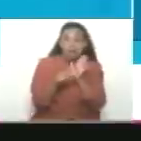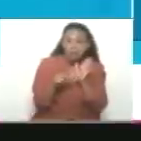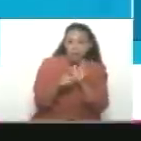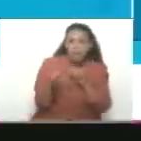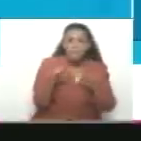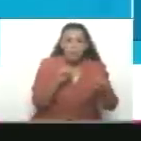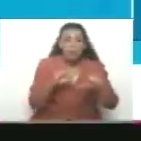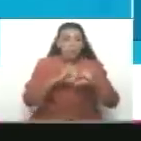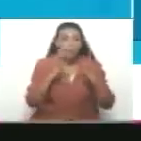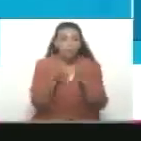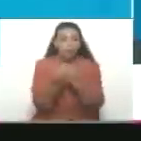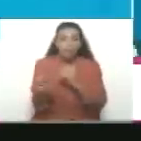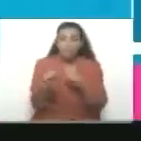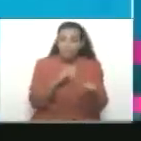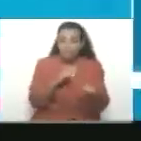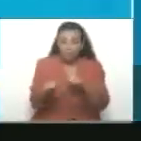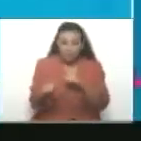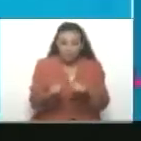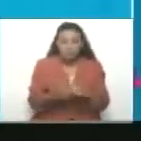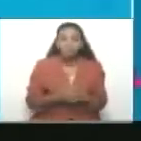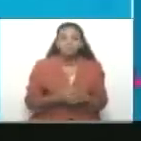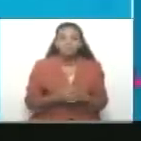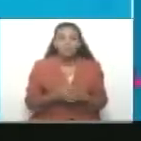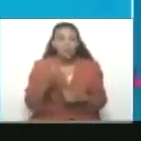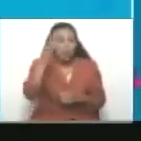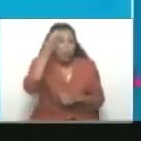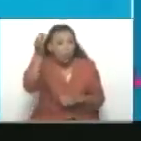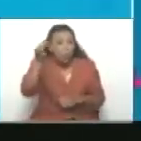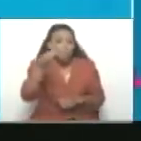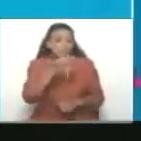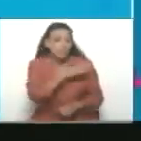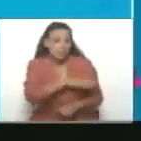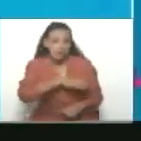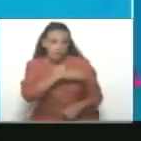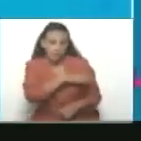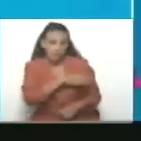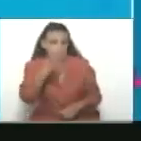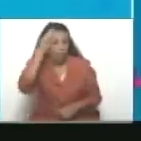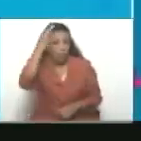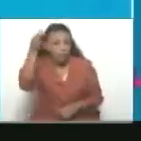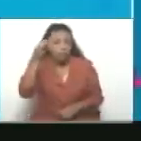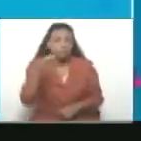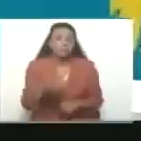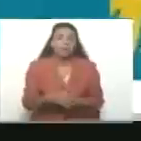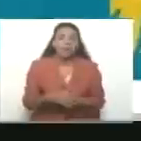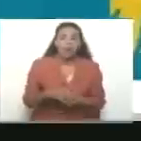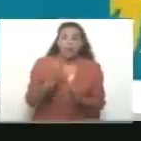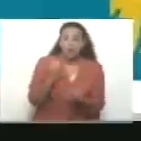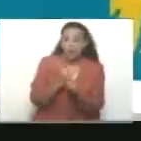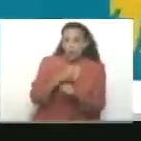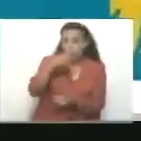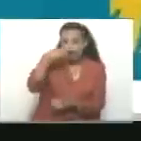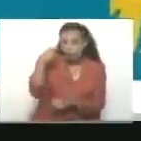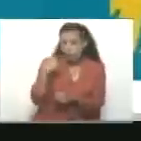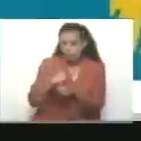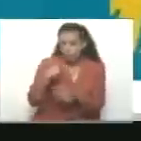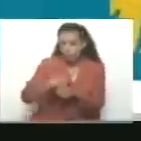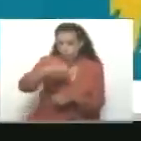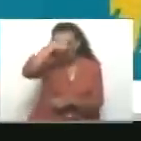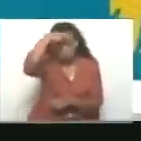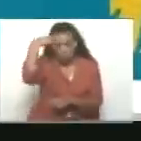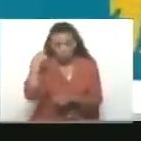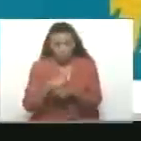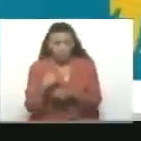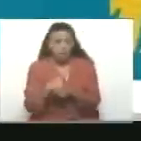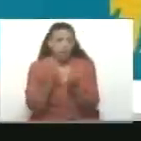movimiento bolivariano de familia los comités de la calidad educativa los obreros las obreras los estudiantes